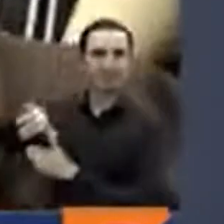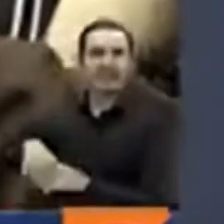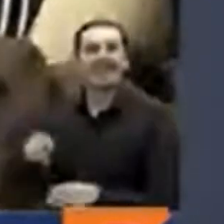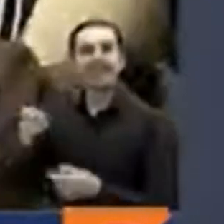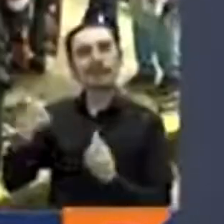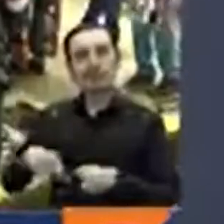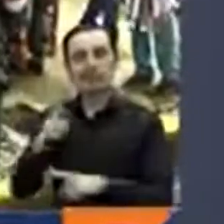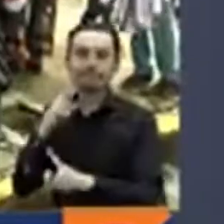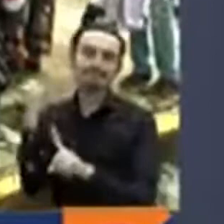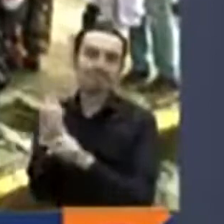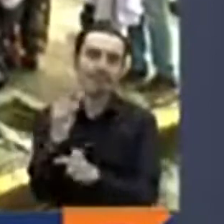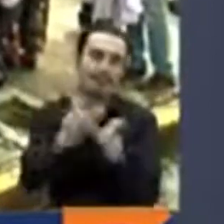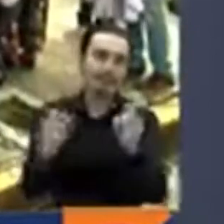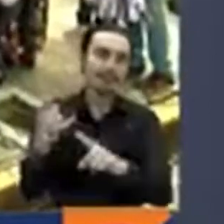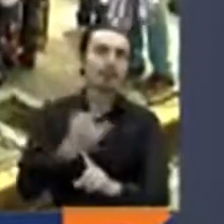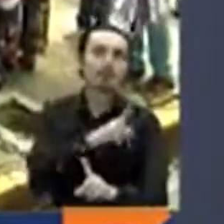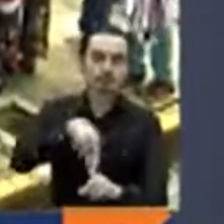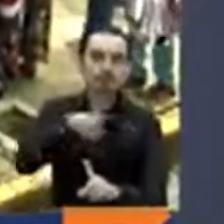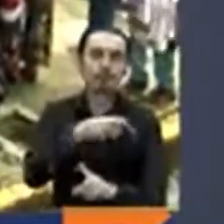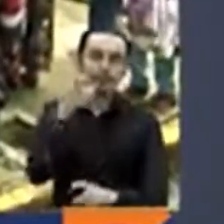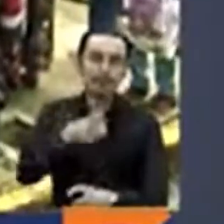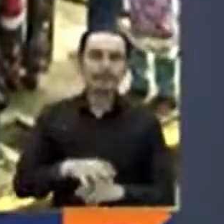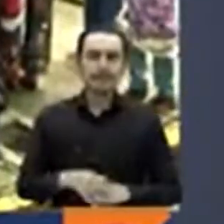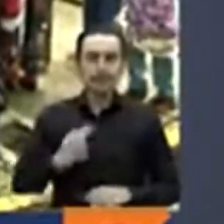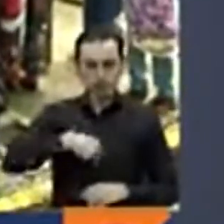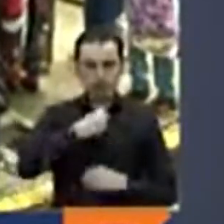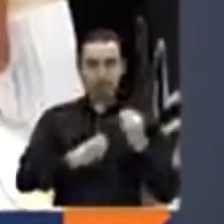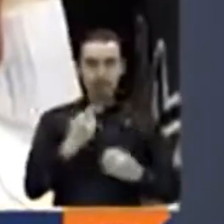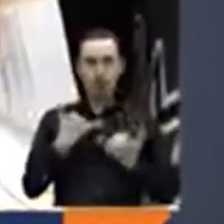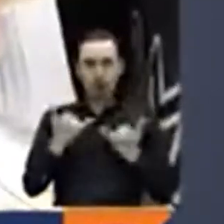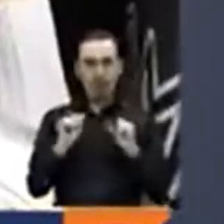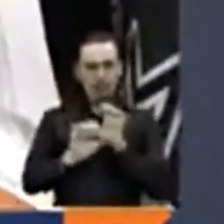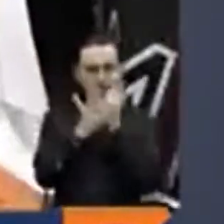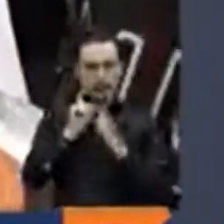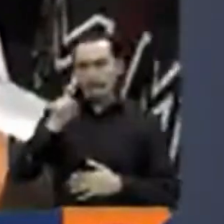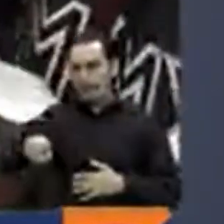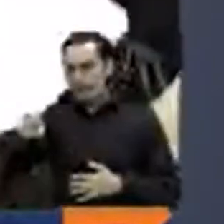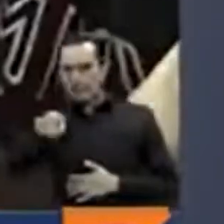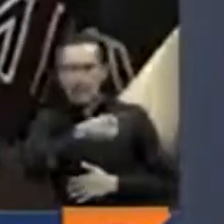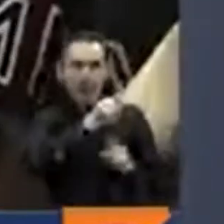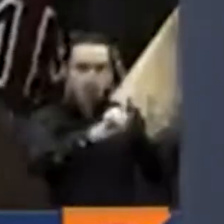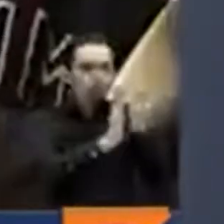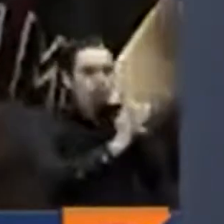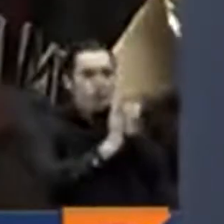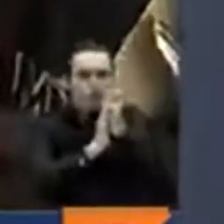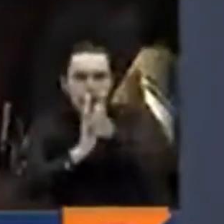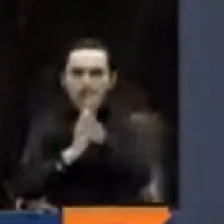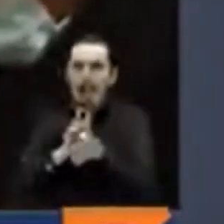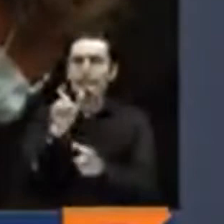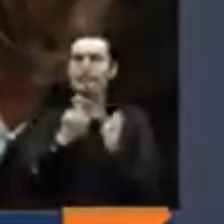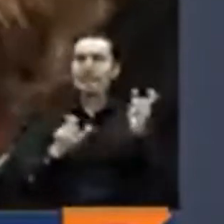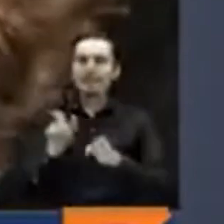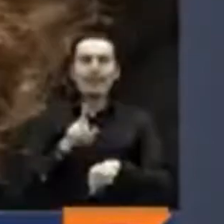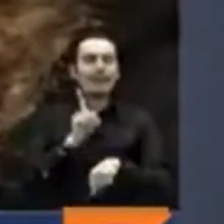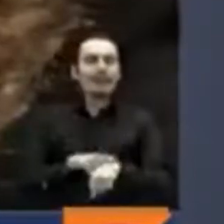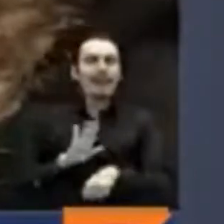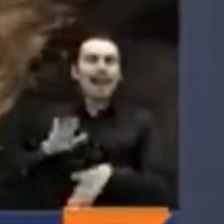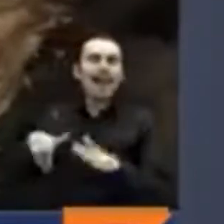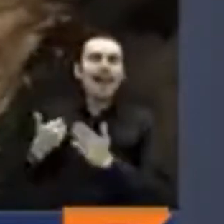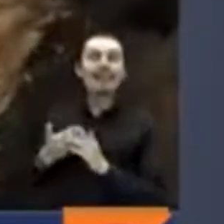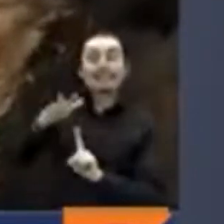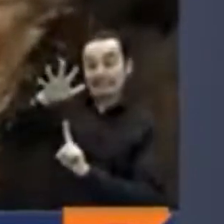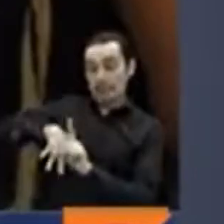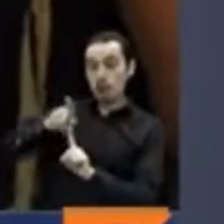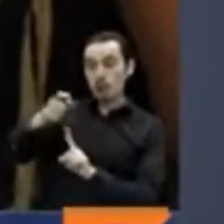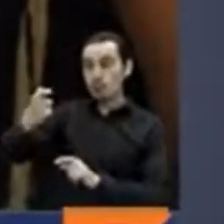usuarios. Nosotros esta mañana hicimos un recorrido por varios puntos de la ciudad y encontramos historias de personas que han tenido que esperar hasta 5 meses